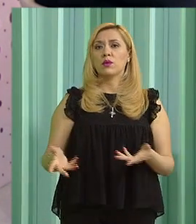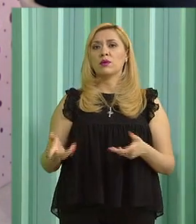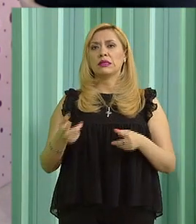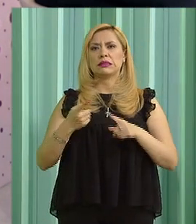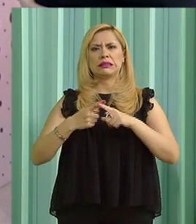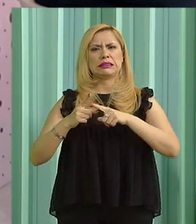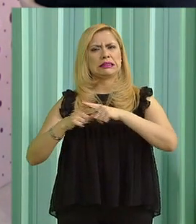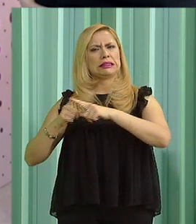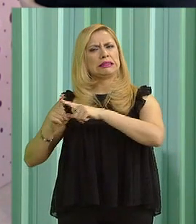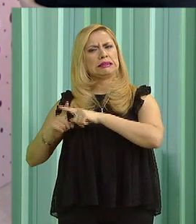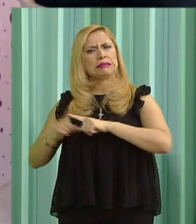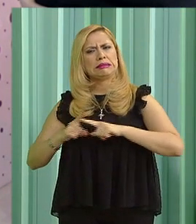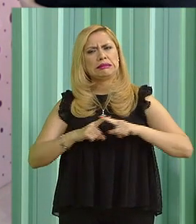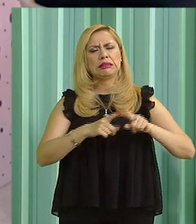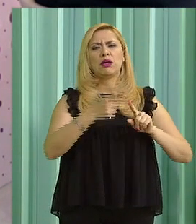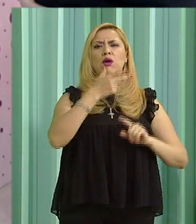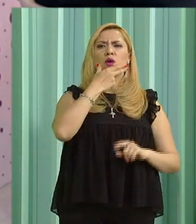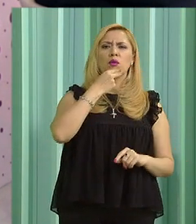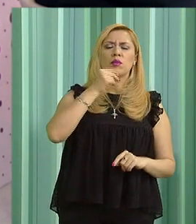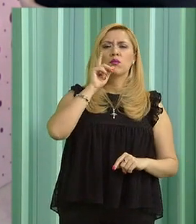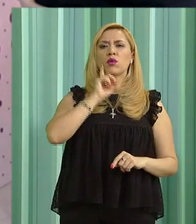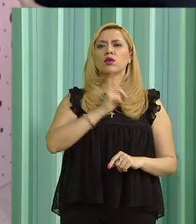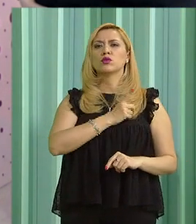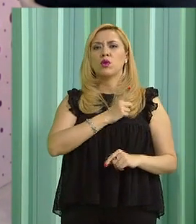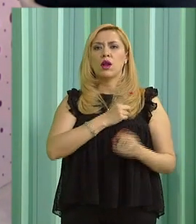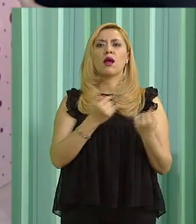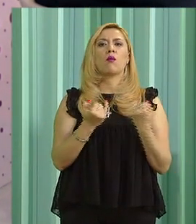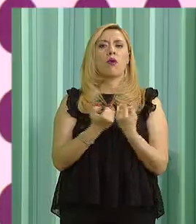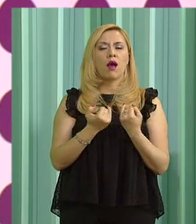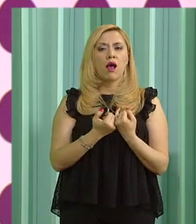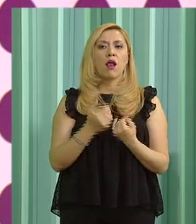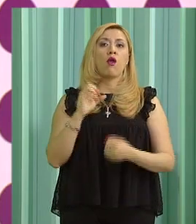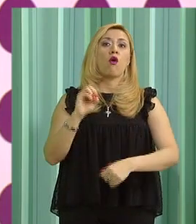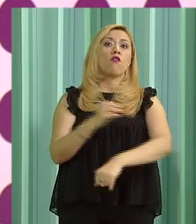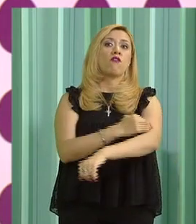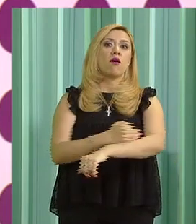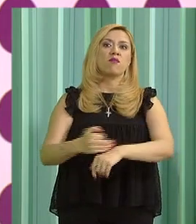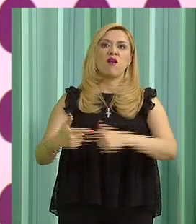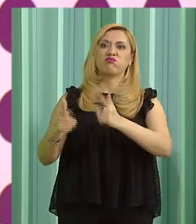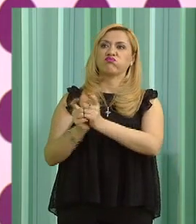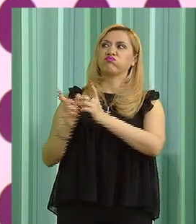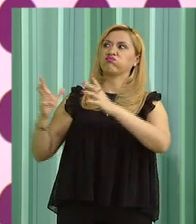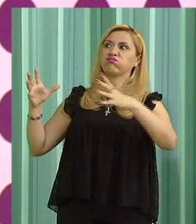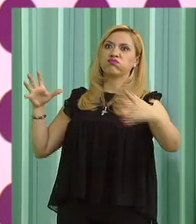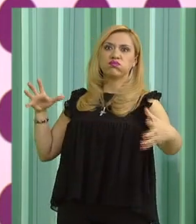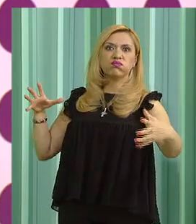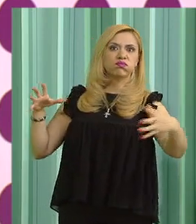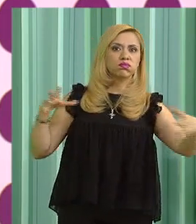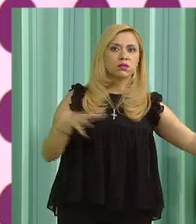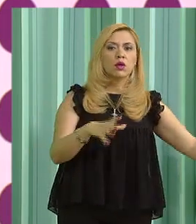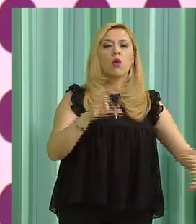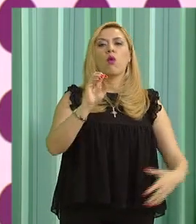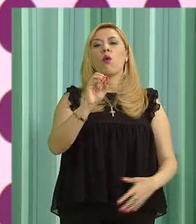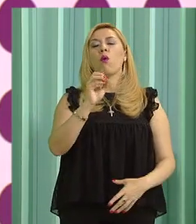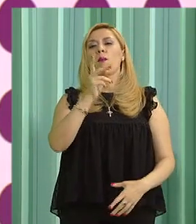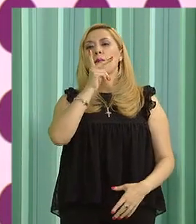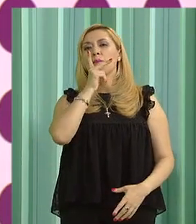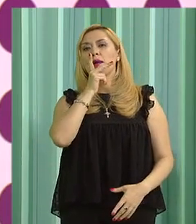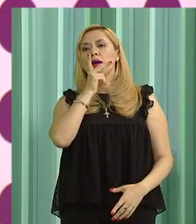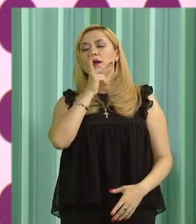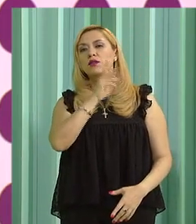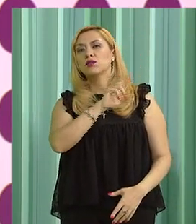diverso, ¿no? Vienen hombres, mujeres solas, pero también familias, madres solteras, padres solteros,